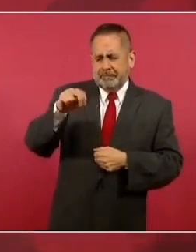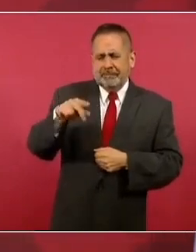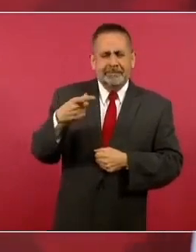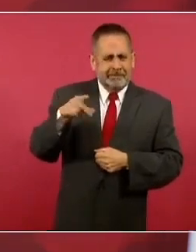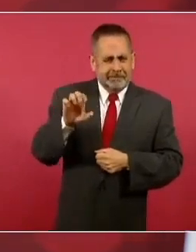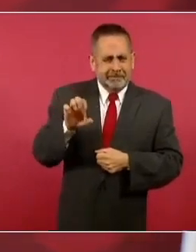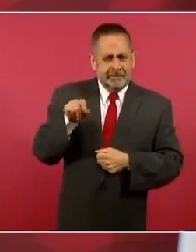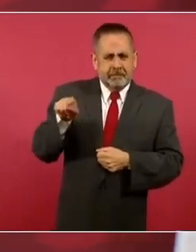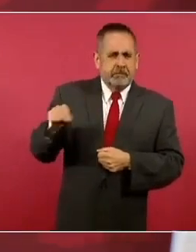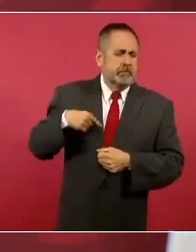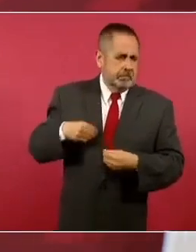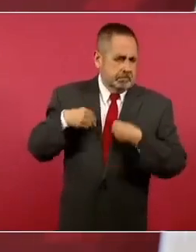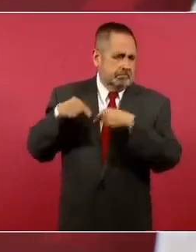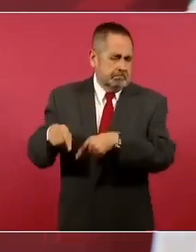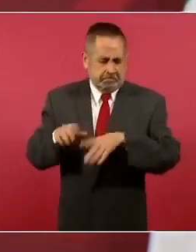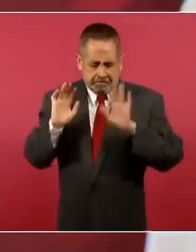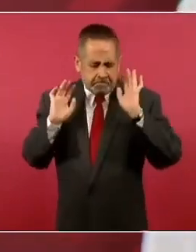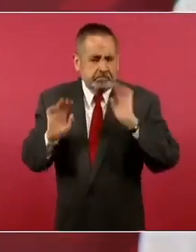este